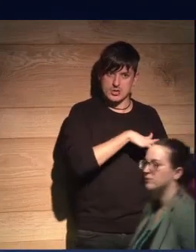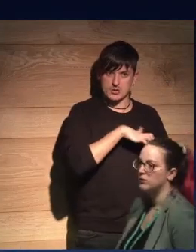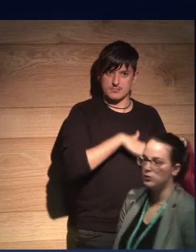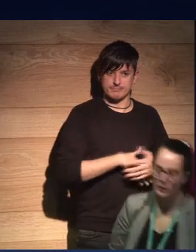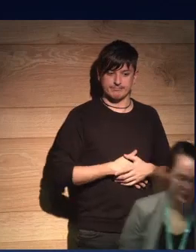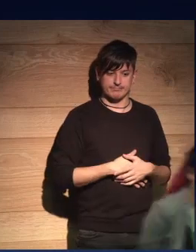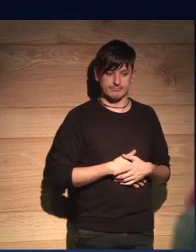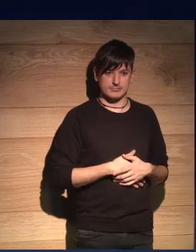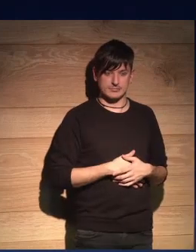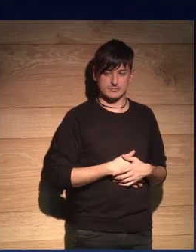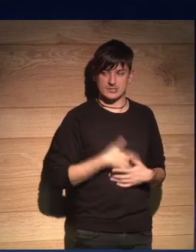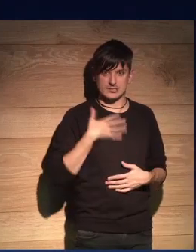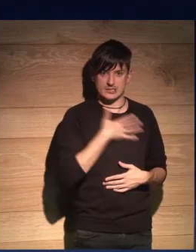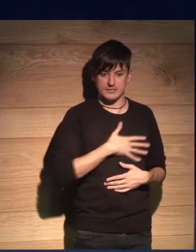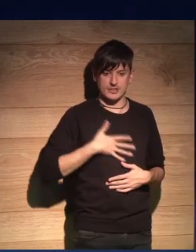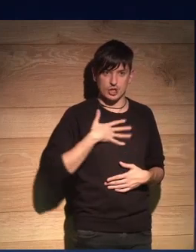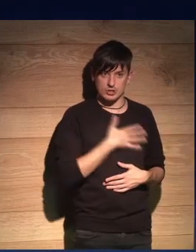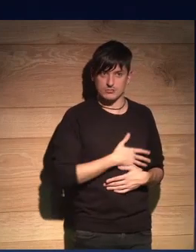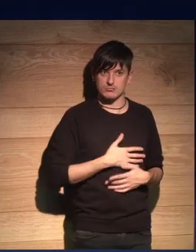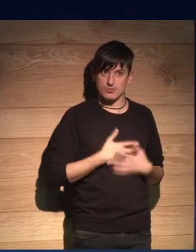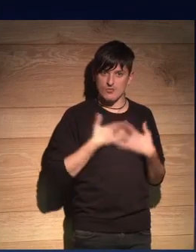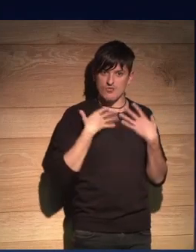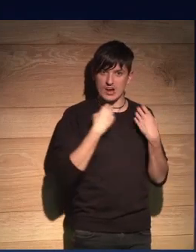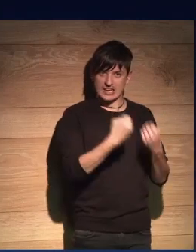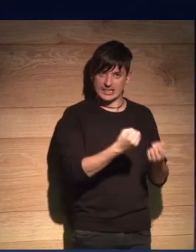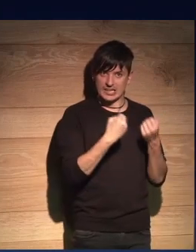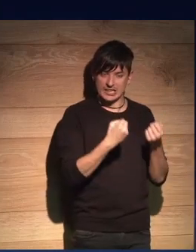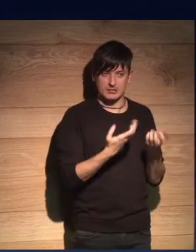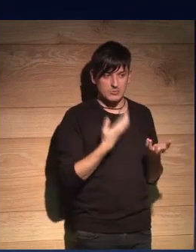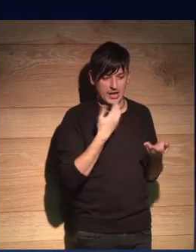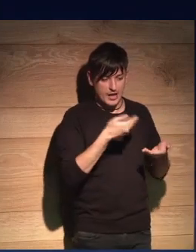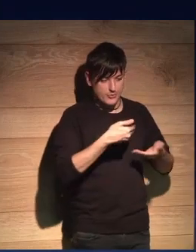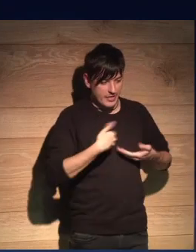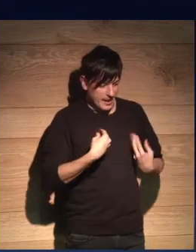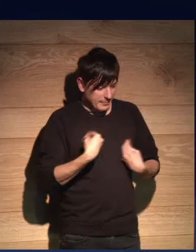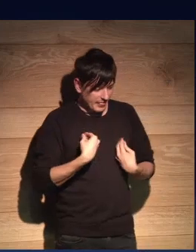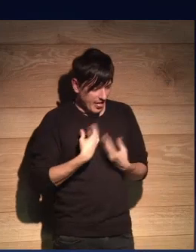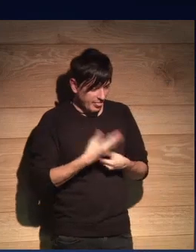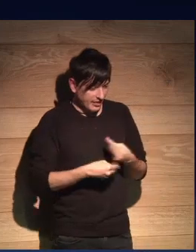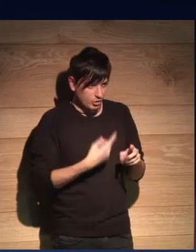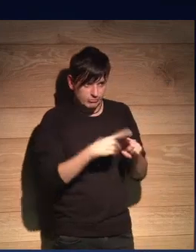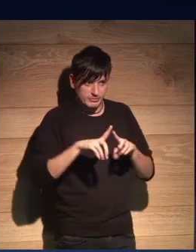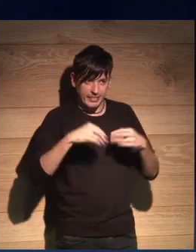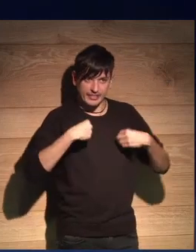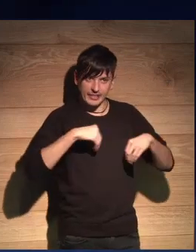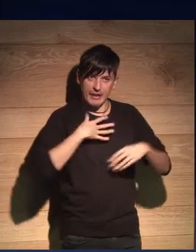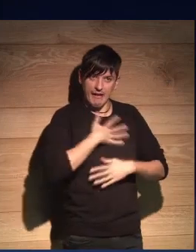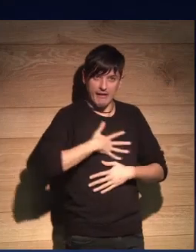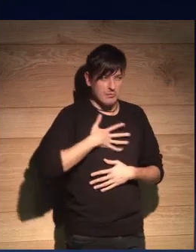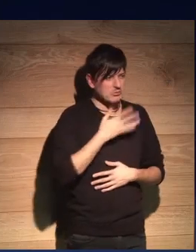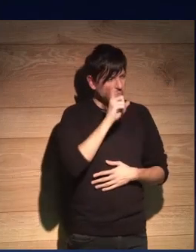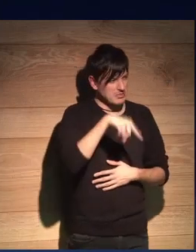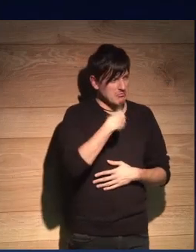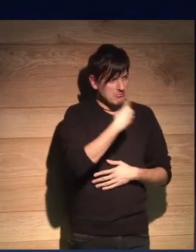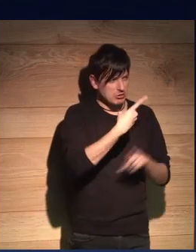dice eso, lo que le he dicho del objetivo del libro, lo que le he dicho de ayudarte a hacer luego cosas en la vida que son placenteras, pero también te digo una cosa. Lo